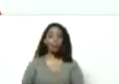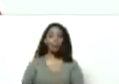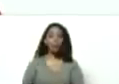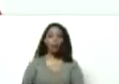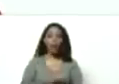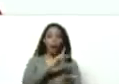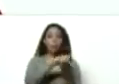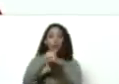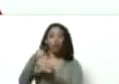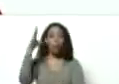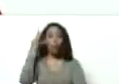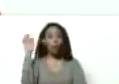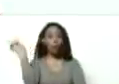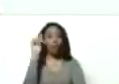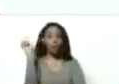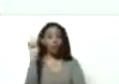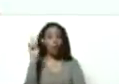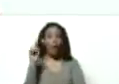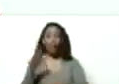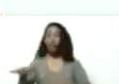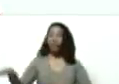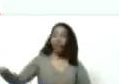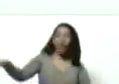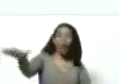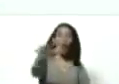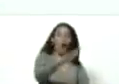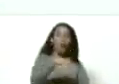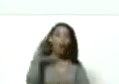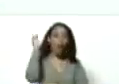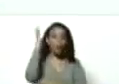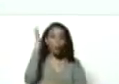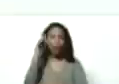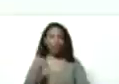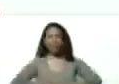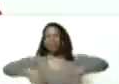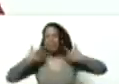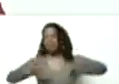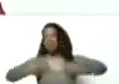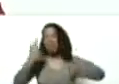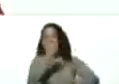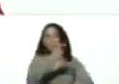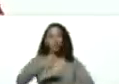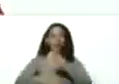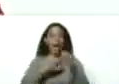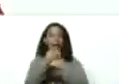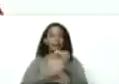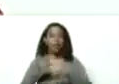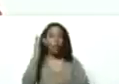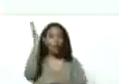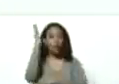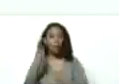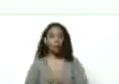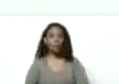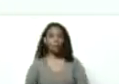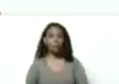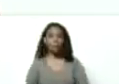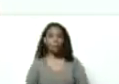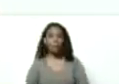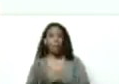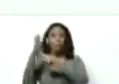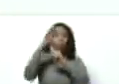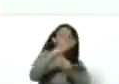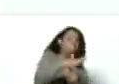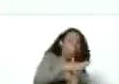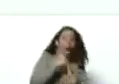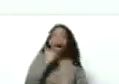presencia de la mujer venezolana en todas estas asambleas y la alegría con la que la gente estaba haciendo esta elección sin presiones de ningún